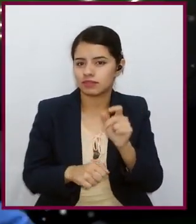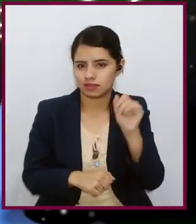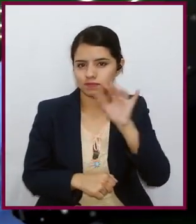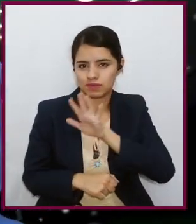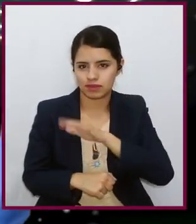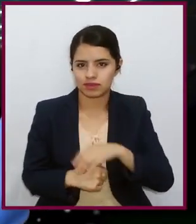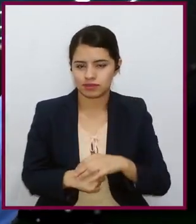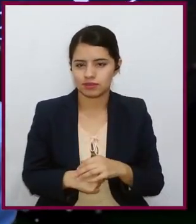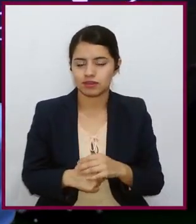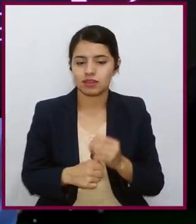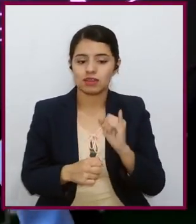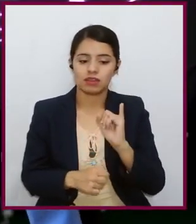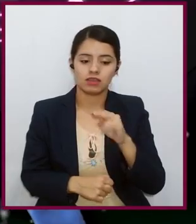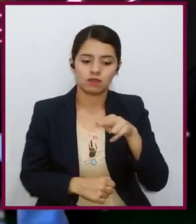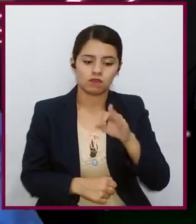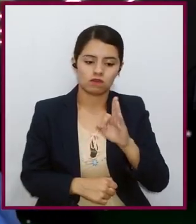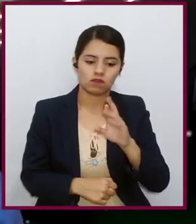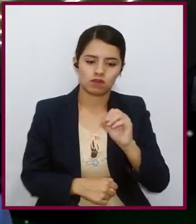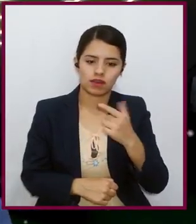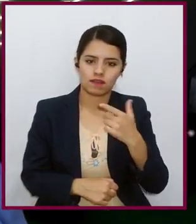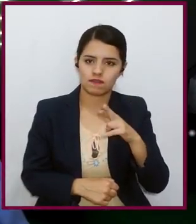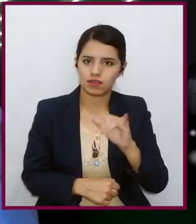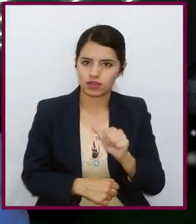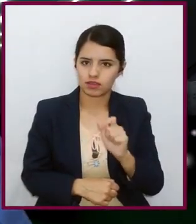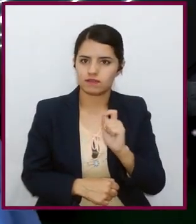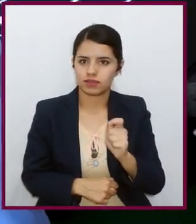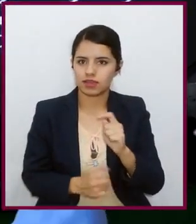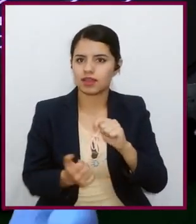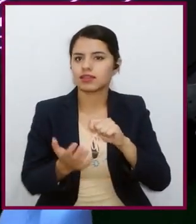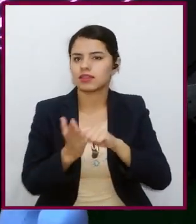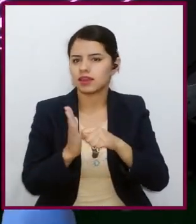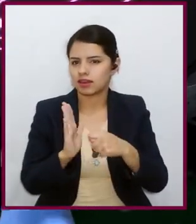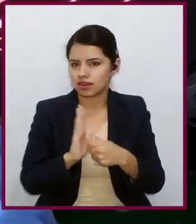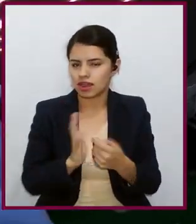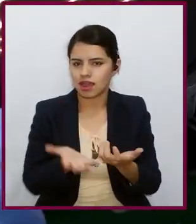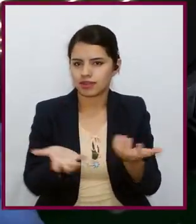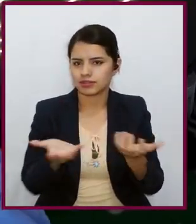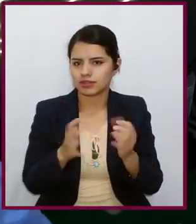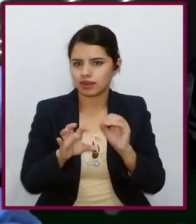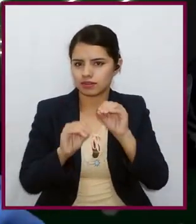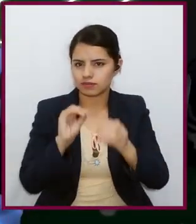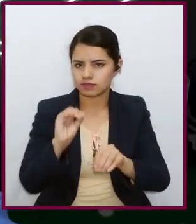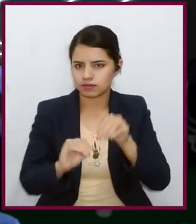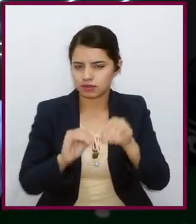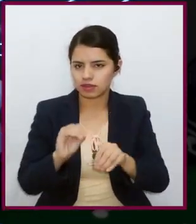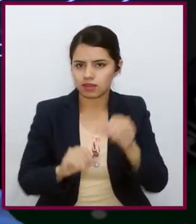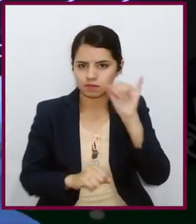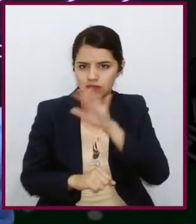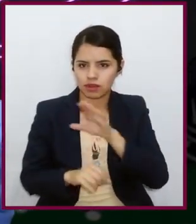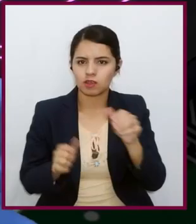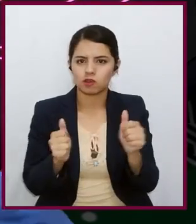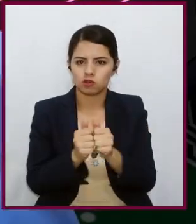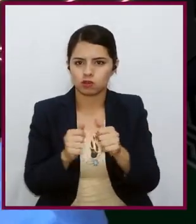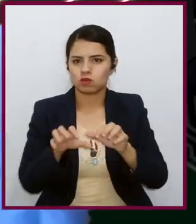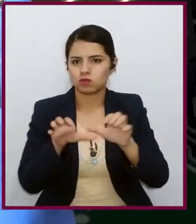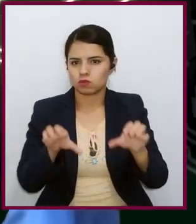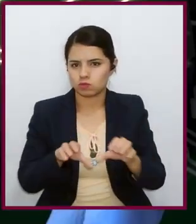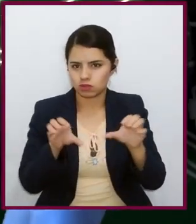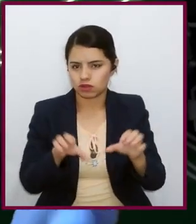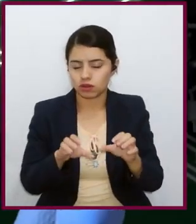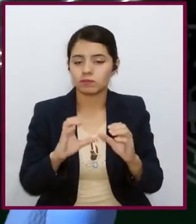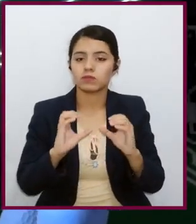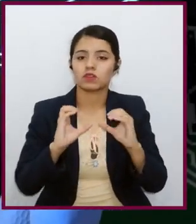digital. ¡Sorry! Bueno, está bien. Y sí, justo es la palabra que hemos estado escuchando, infografía. ¡Ya sé!